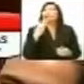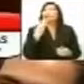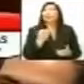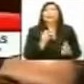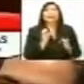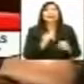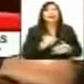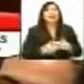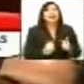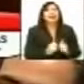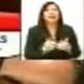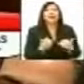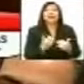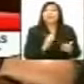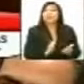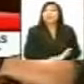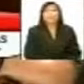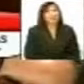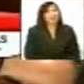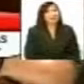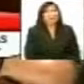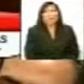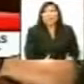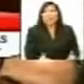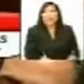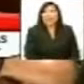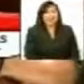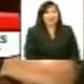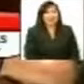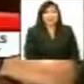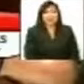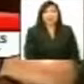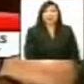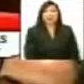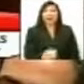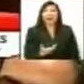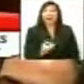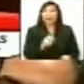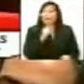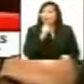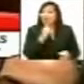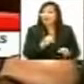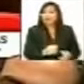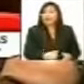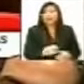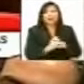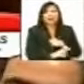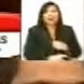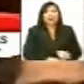futuras sigan con este mal endémico. Sin embargo, hay mucho por hacer en